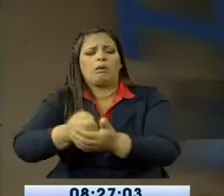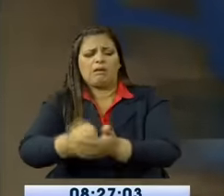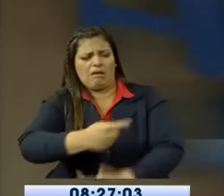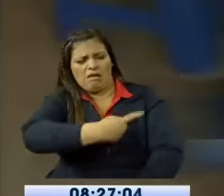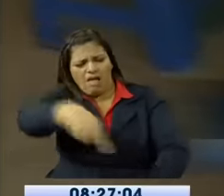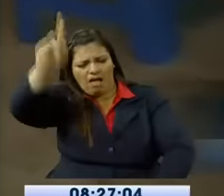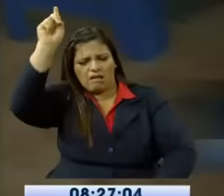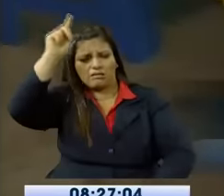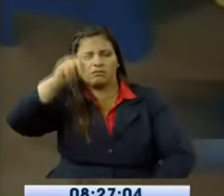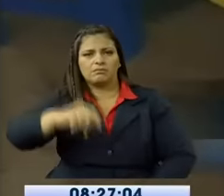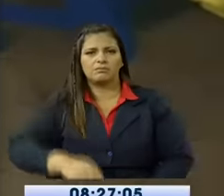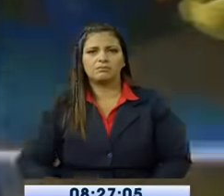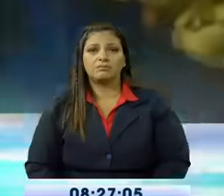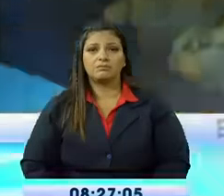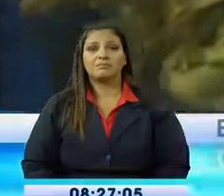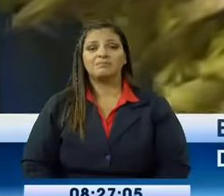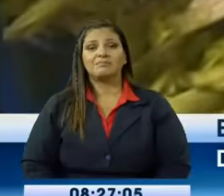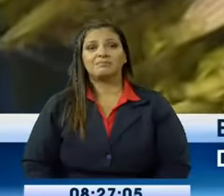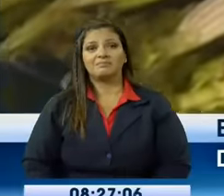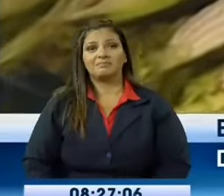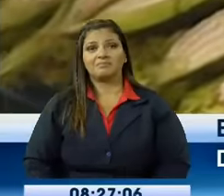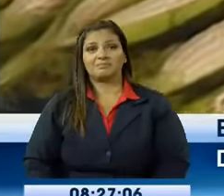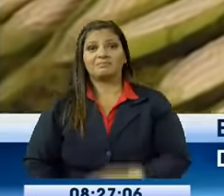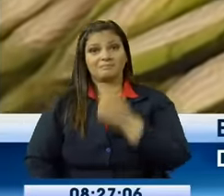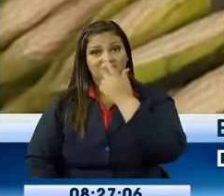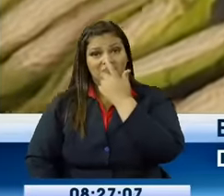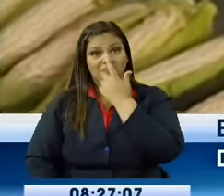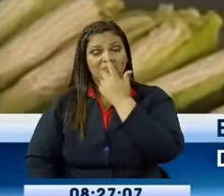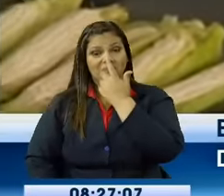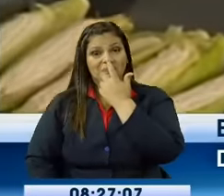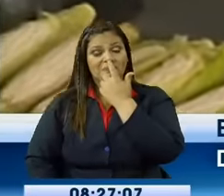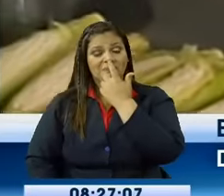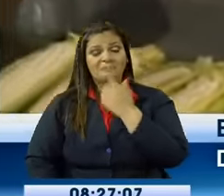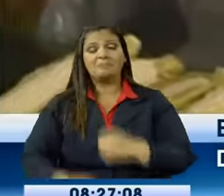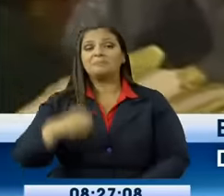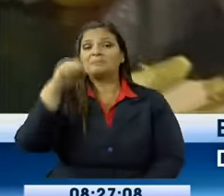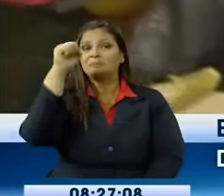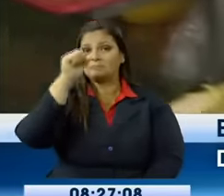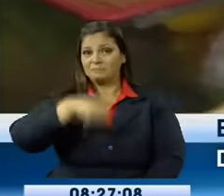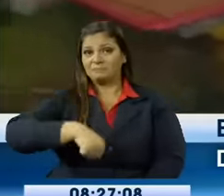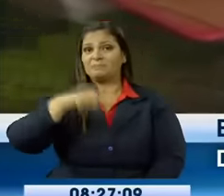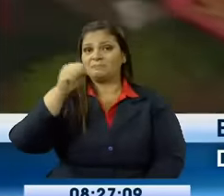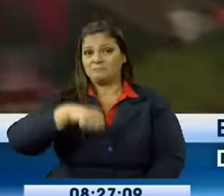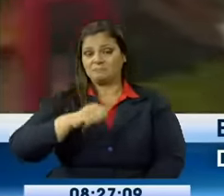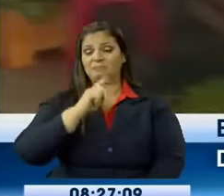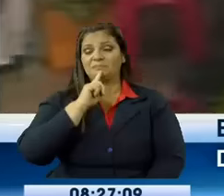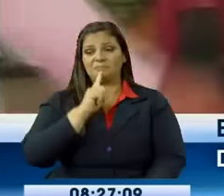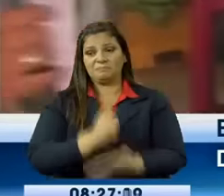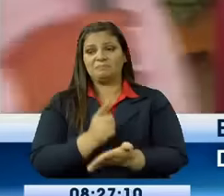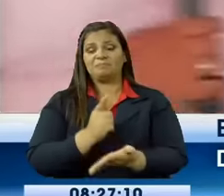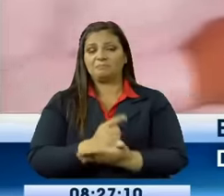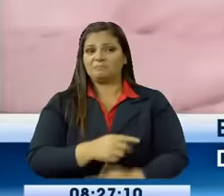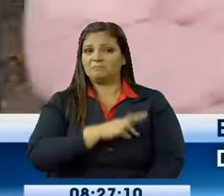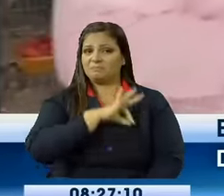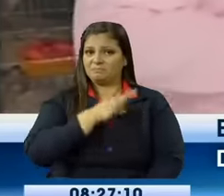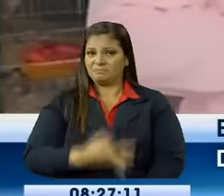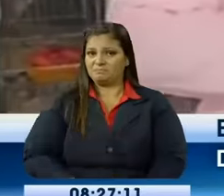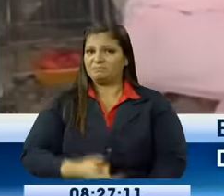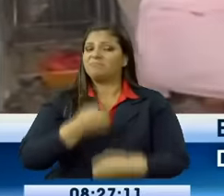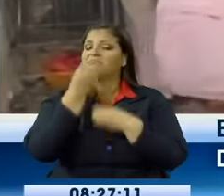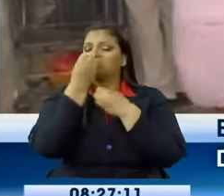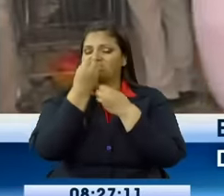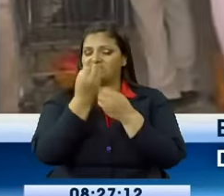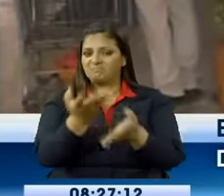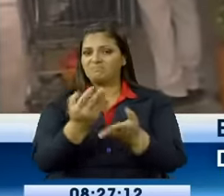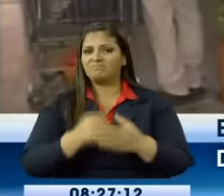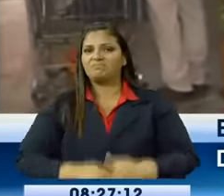Específico. ¿Está bien? Que se resienta conmigo quien se quiera resentir. Sí, sí, sí. No tengo nada que hacer. Totalmente de acuerdo contigo.